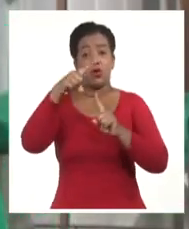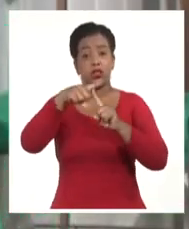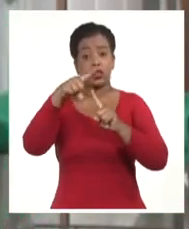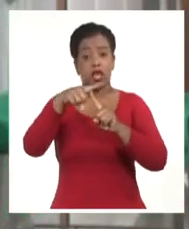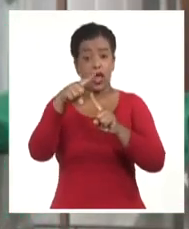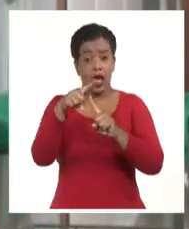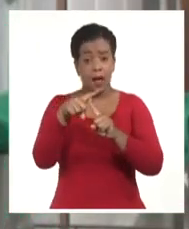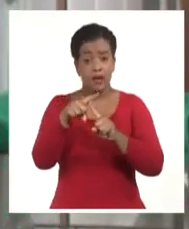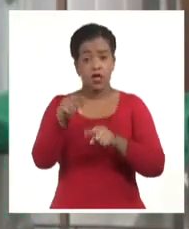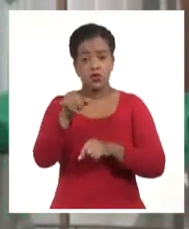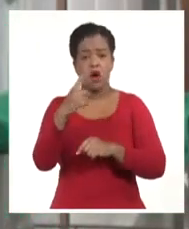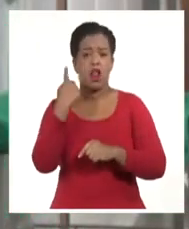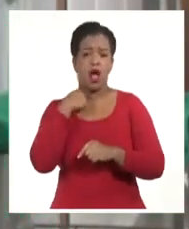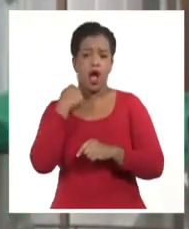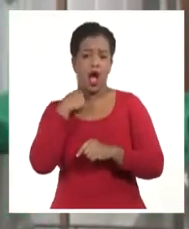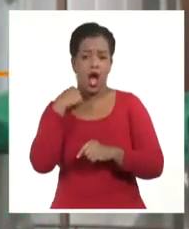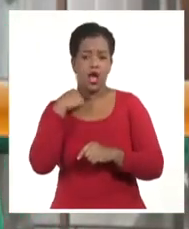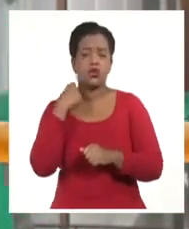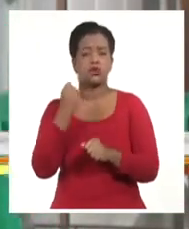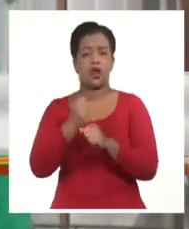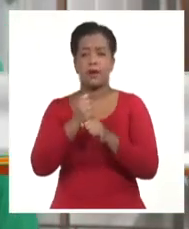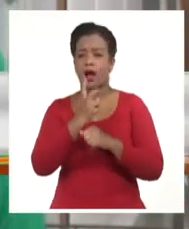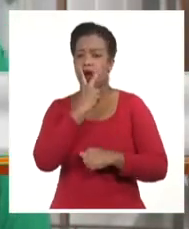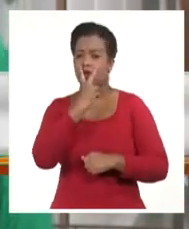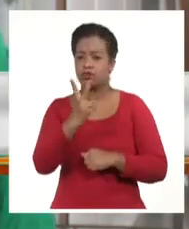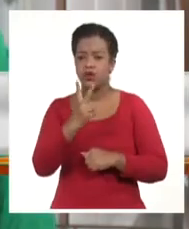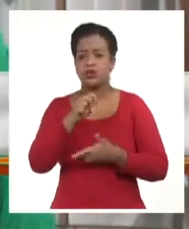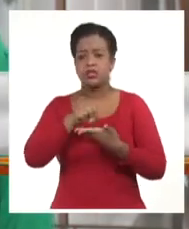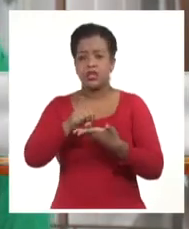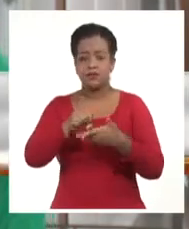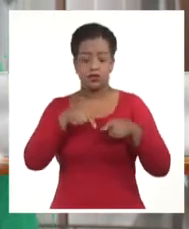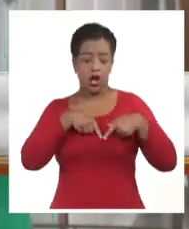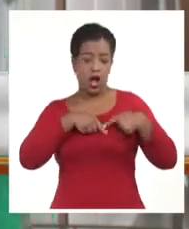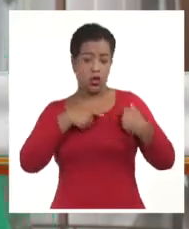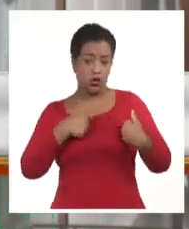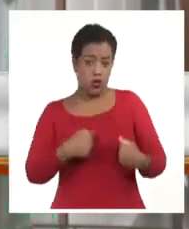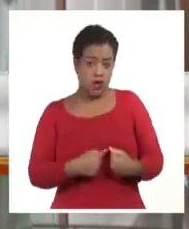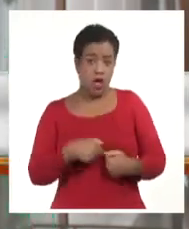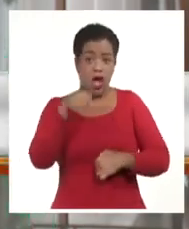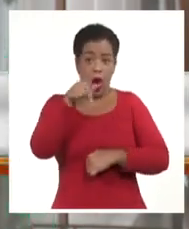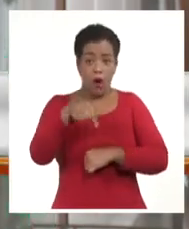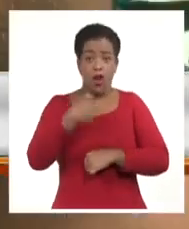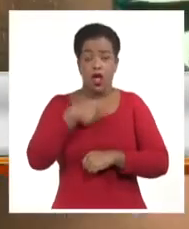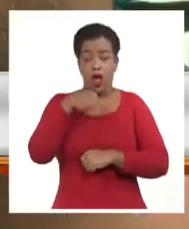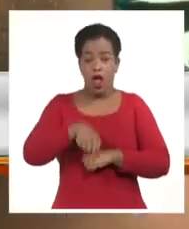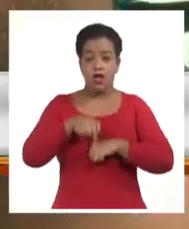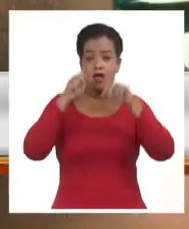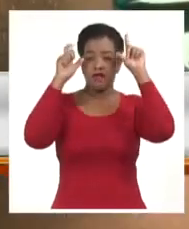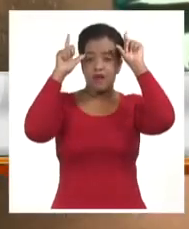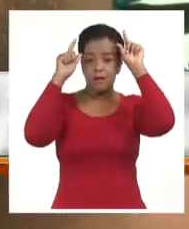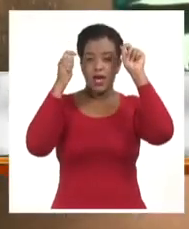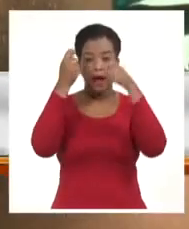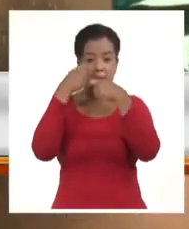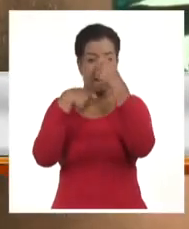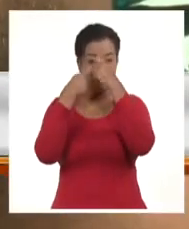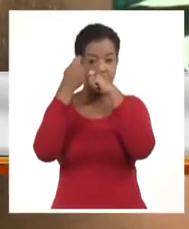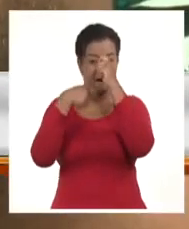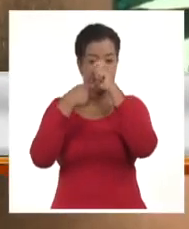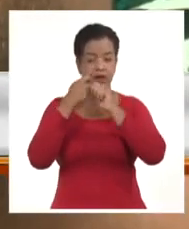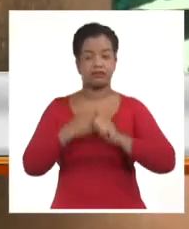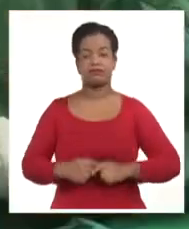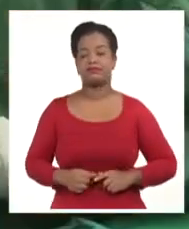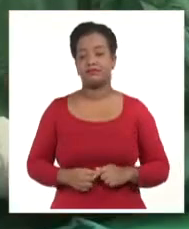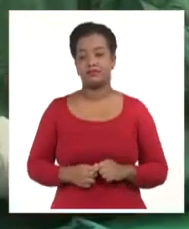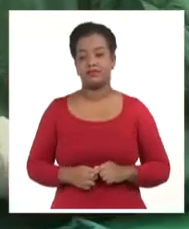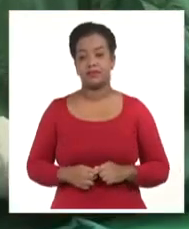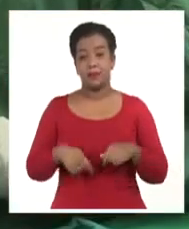también trabajé muchos años en el servicio de cardiología, y ahora actualmente me desempeño aquí como enfermera en el salón de oftalmología. En el área quirúrgica